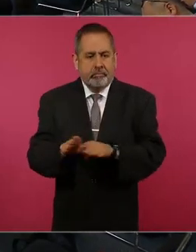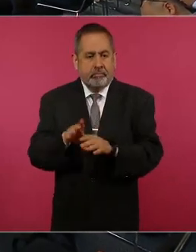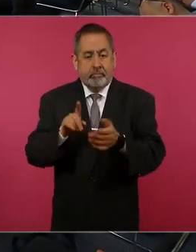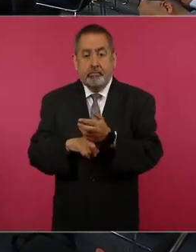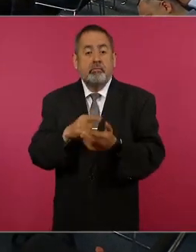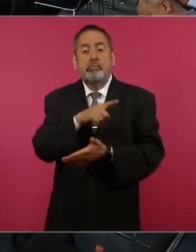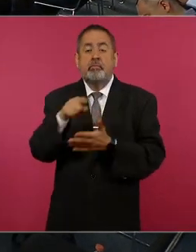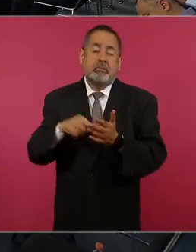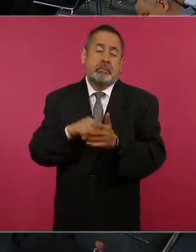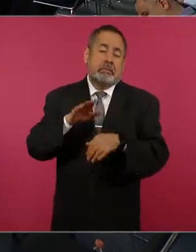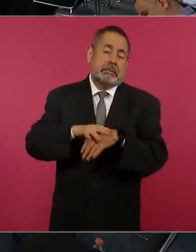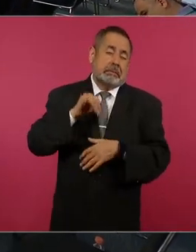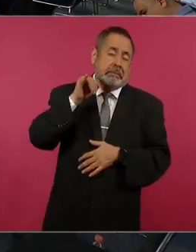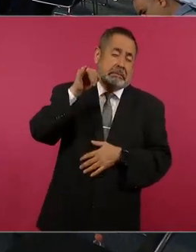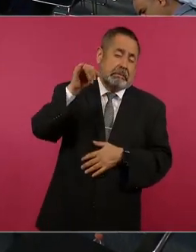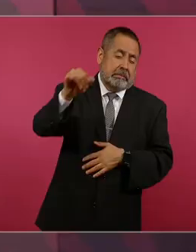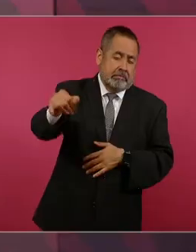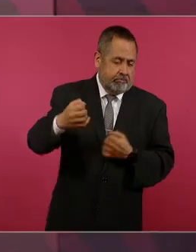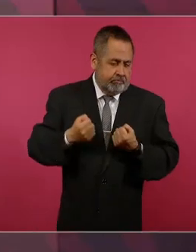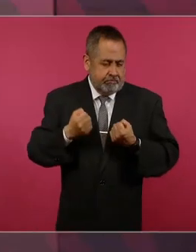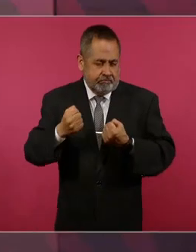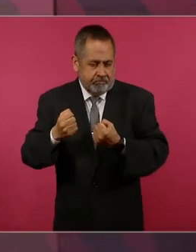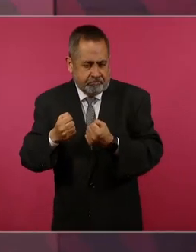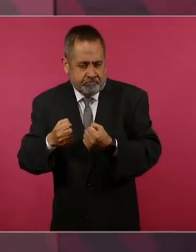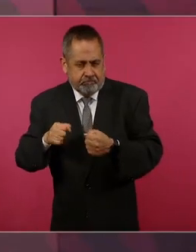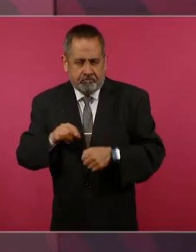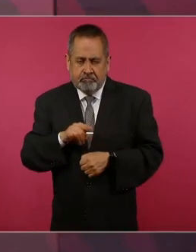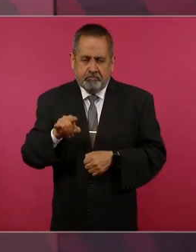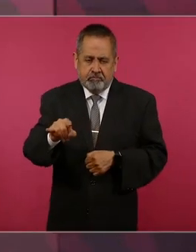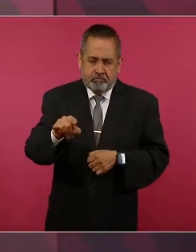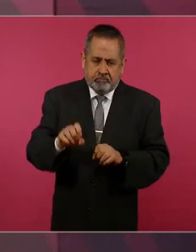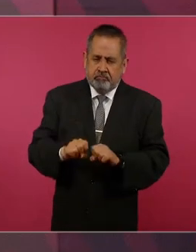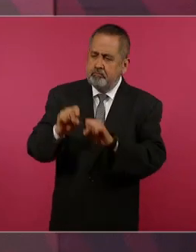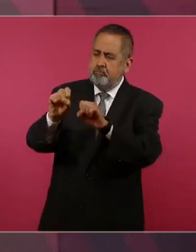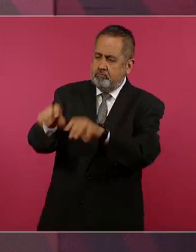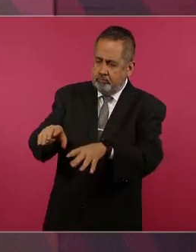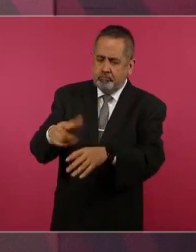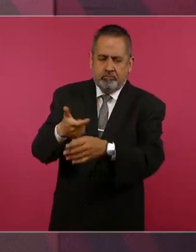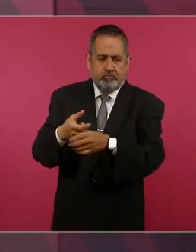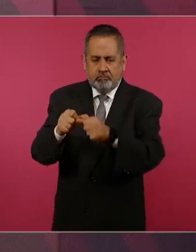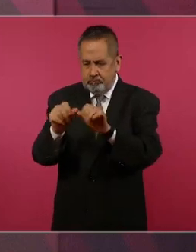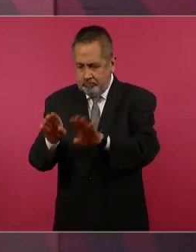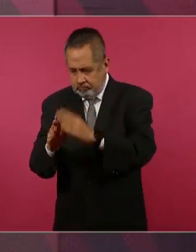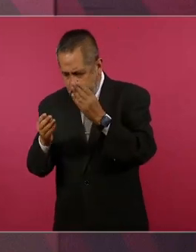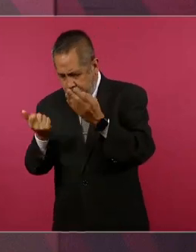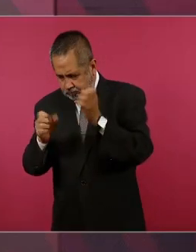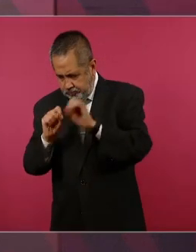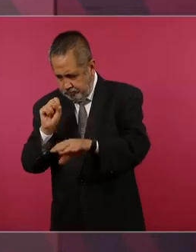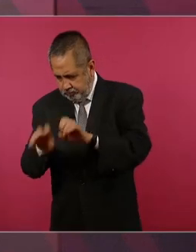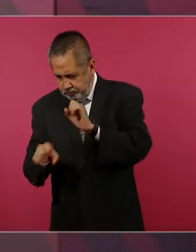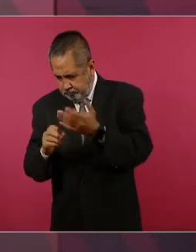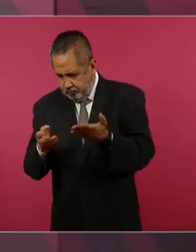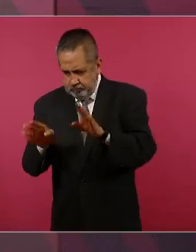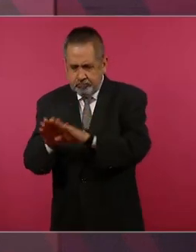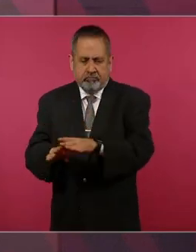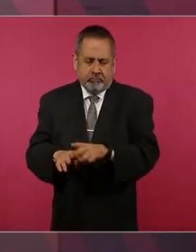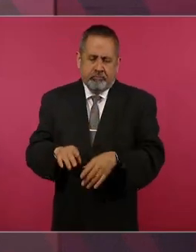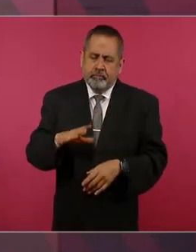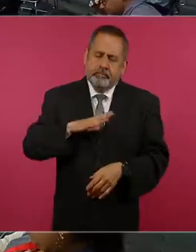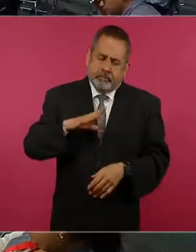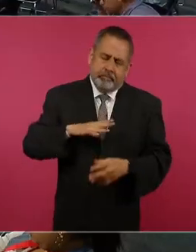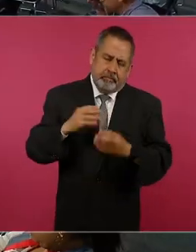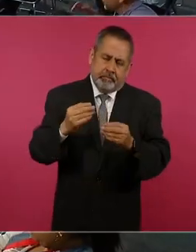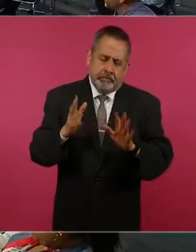muy apartadas a las que llegan, los que transportan valores, eso también.